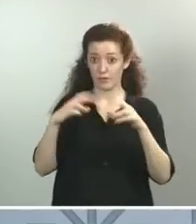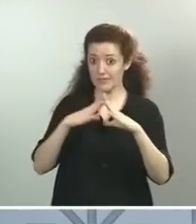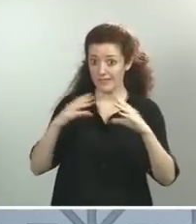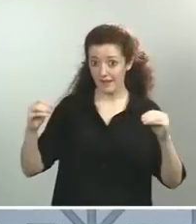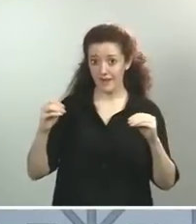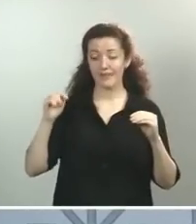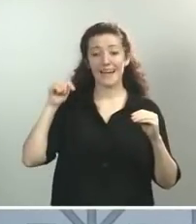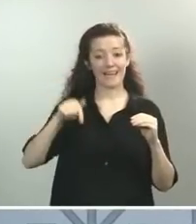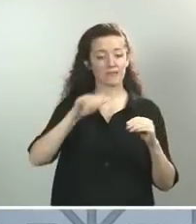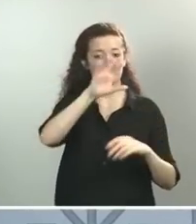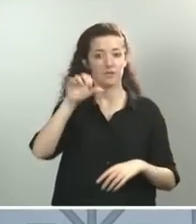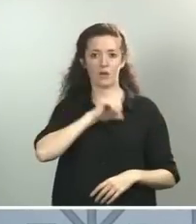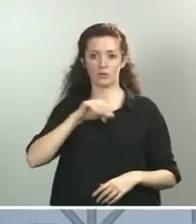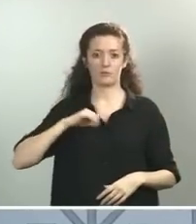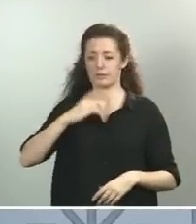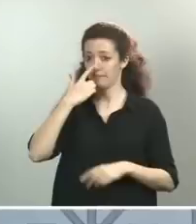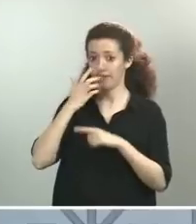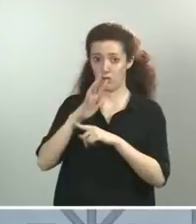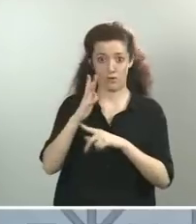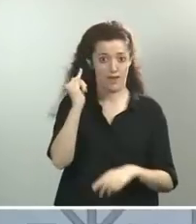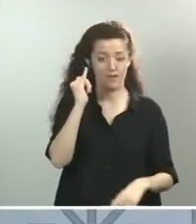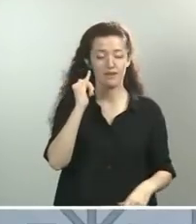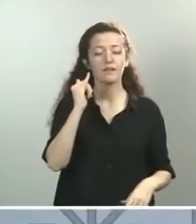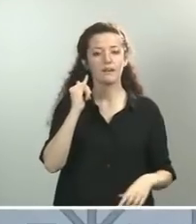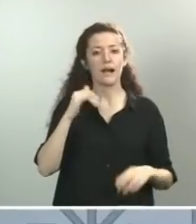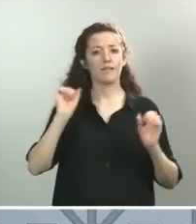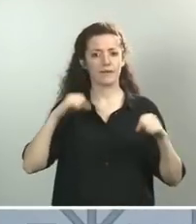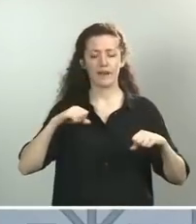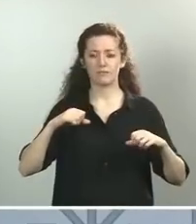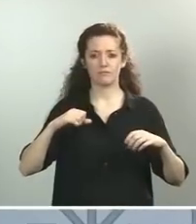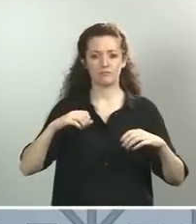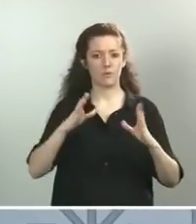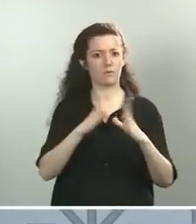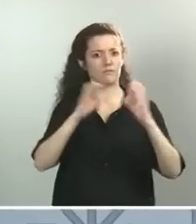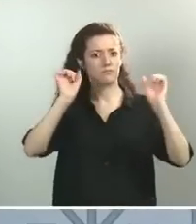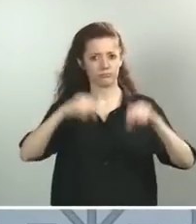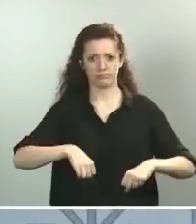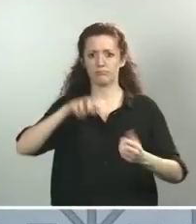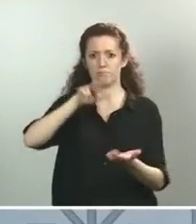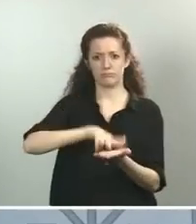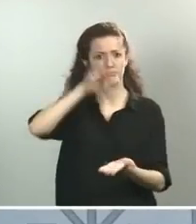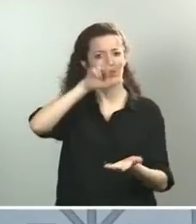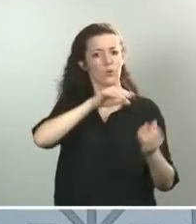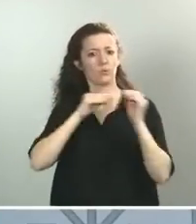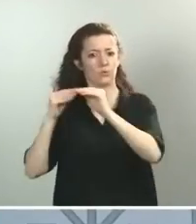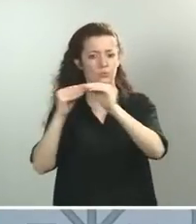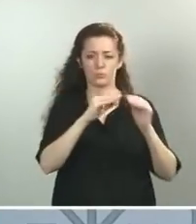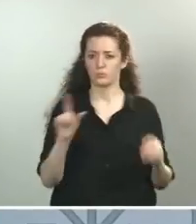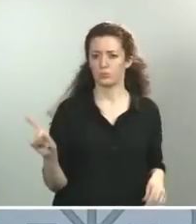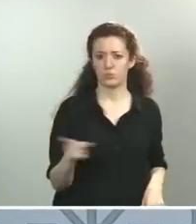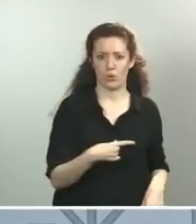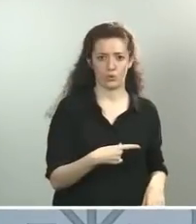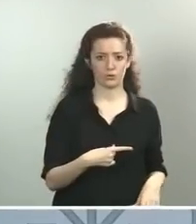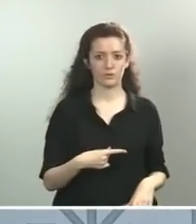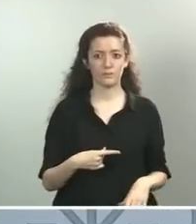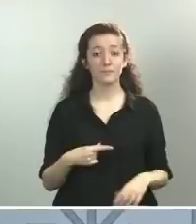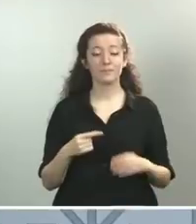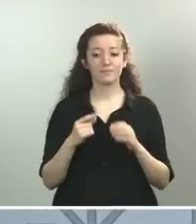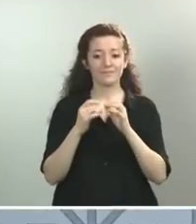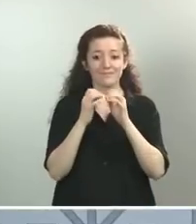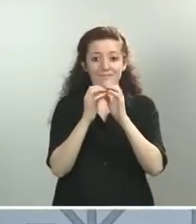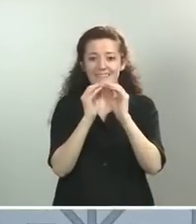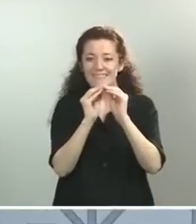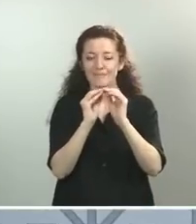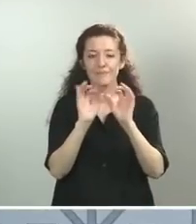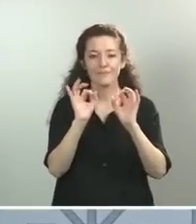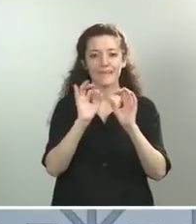chegamos a unha aprobación unánime e subrayo unánime de as recomendaciones que, entre todos, elaboramos. E